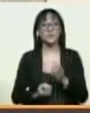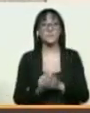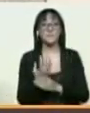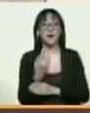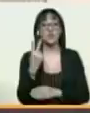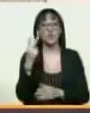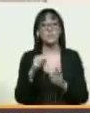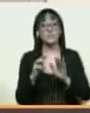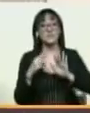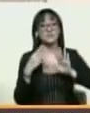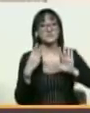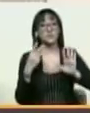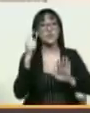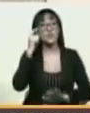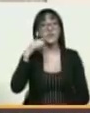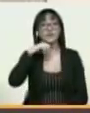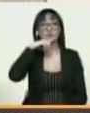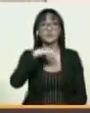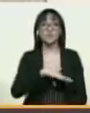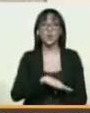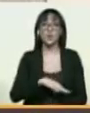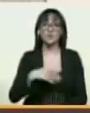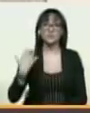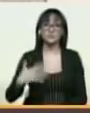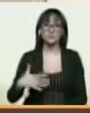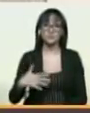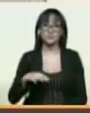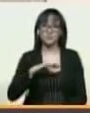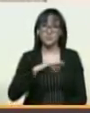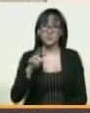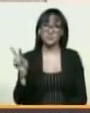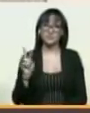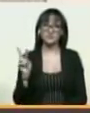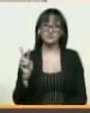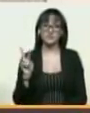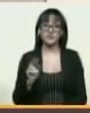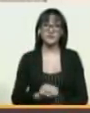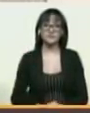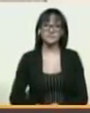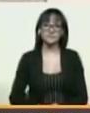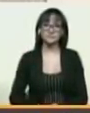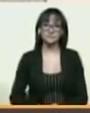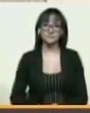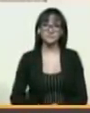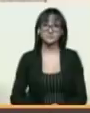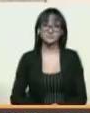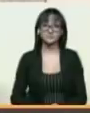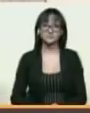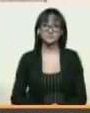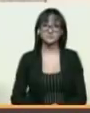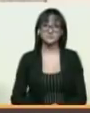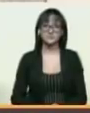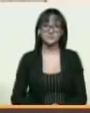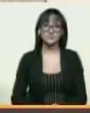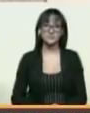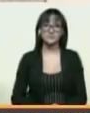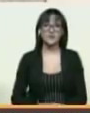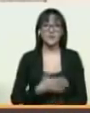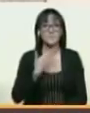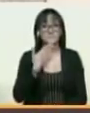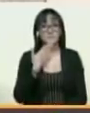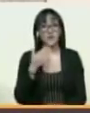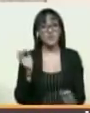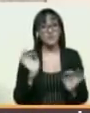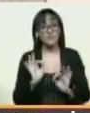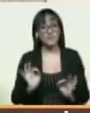mayo de 2018, como día histórico, trascendental. Y qué mejor manera que hacerlo